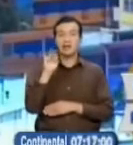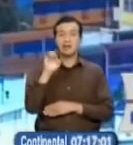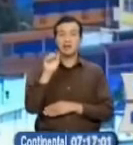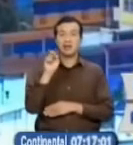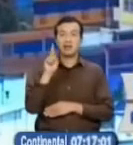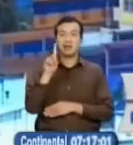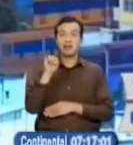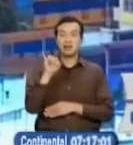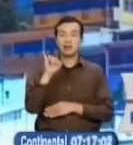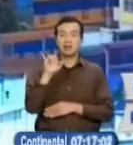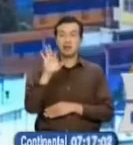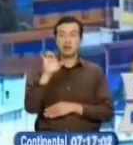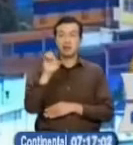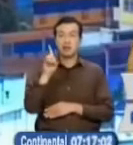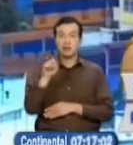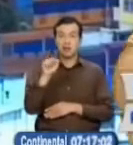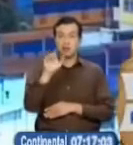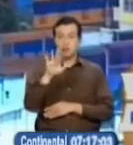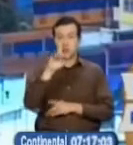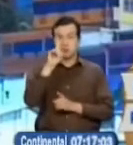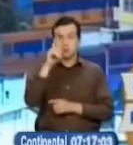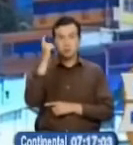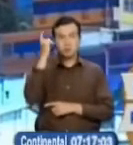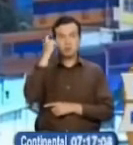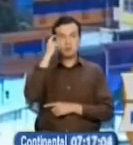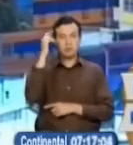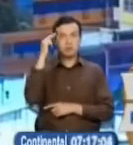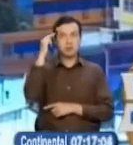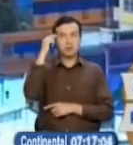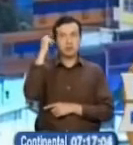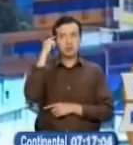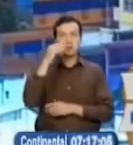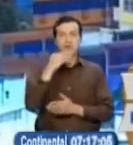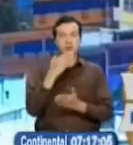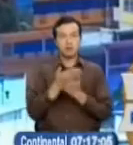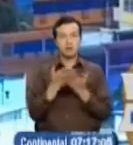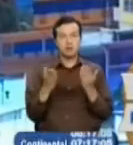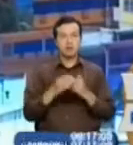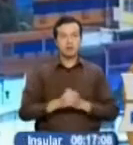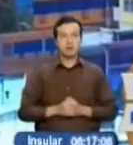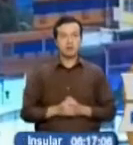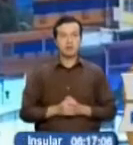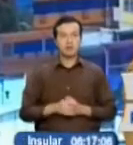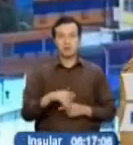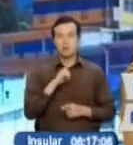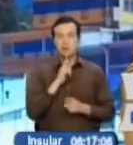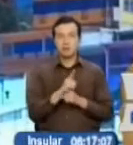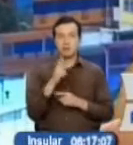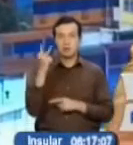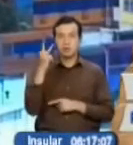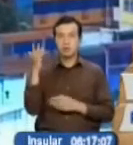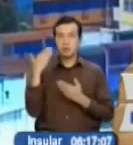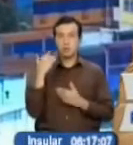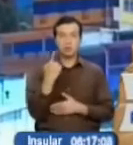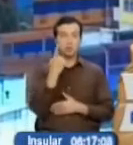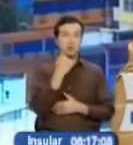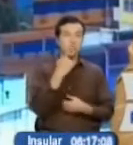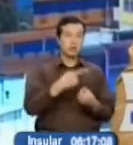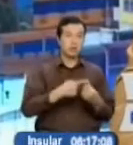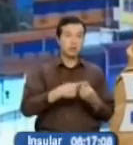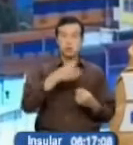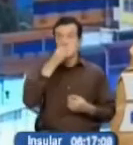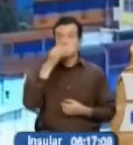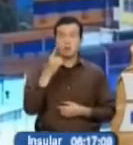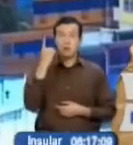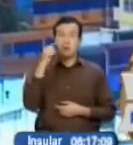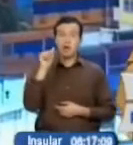quien lo presenta, el tema de la Antártida, y tu pregunta me hace reflexionar un poco, gracias una vez más. Si bien te decía que tres son de Guayaquil y uno es de Quito, la realidad es que